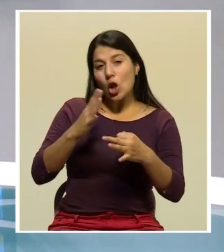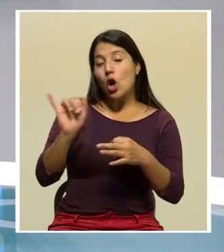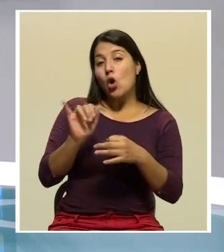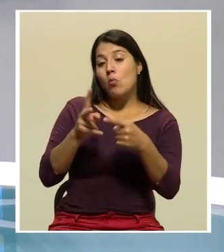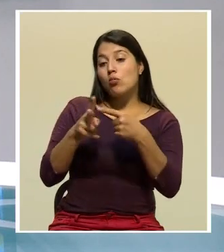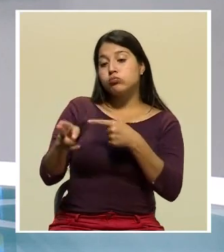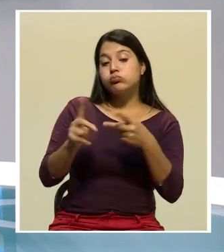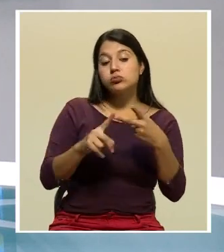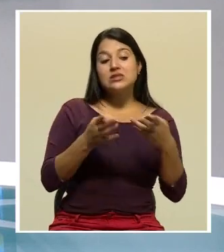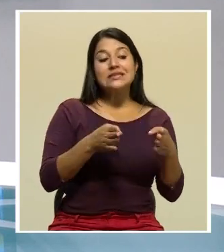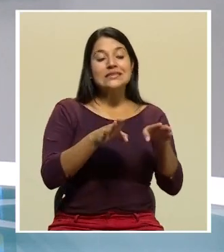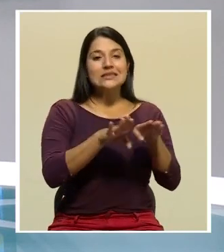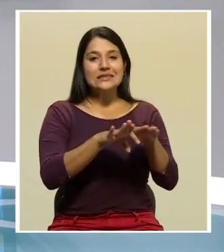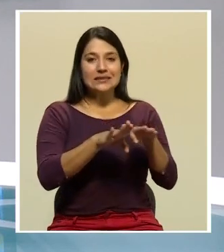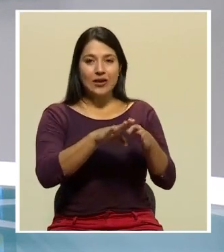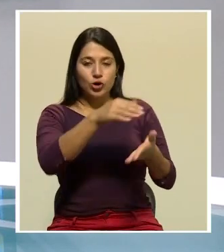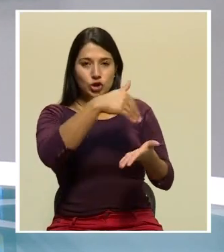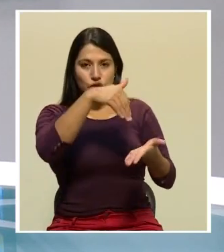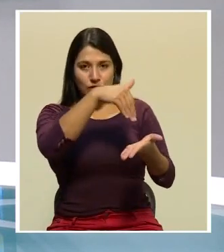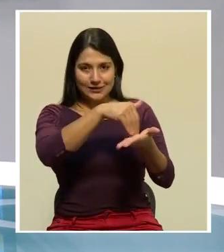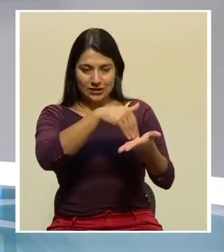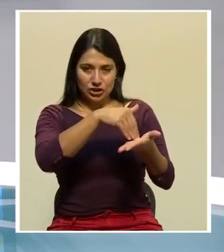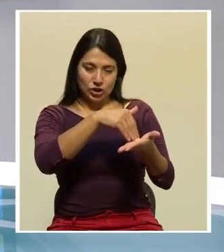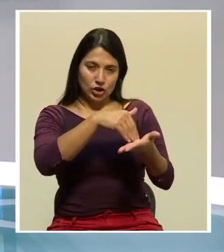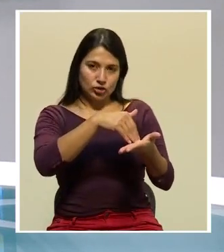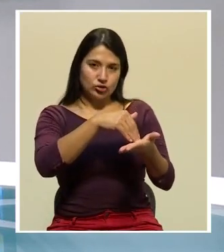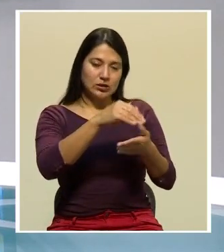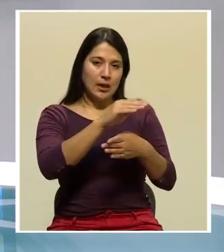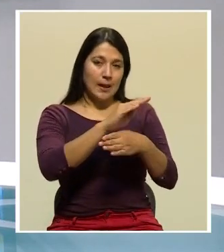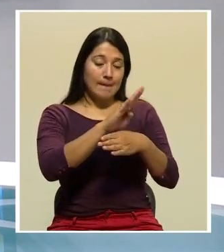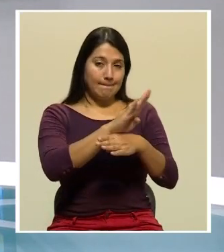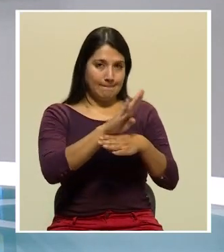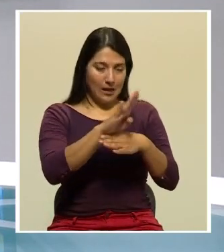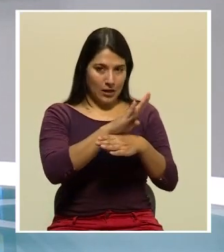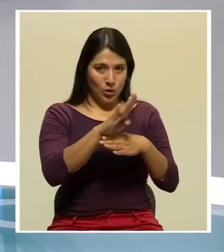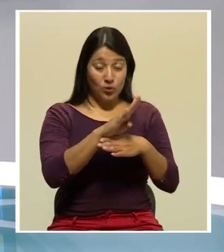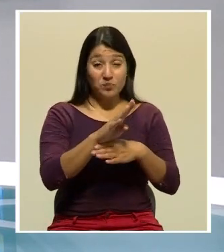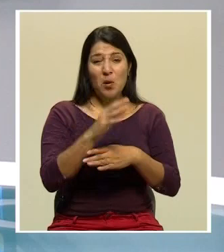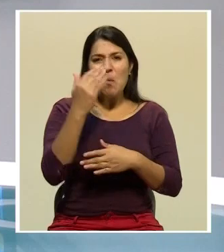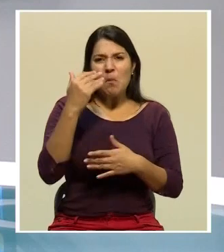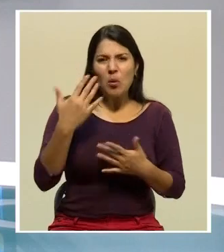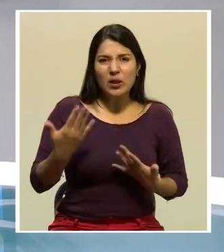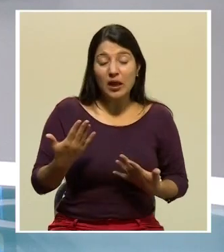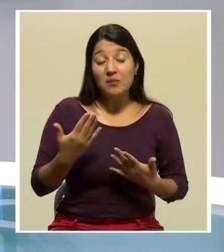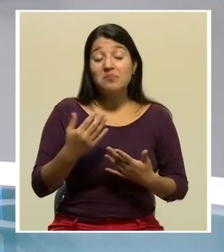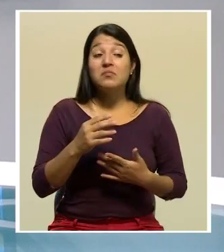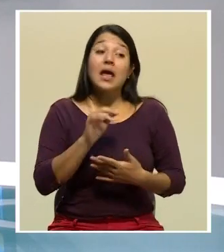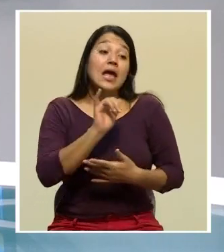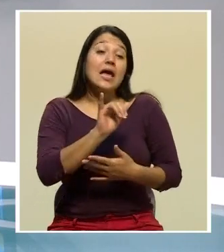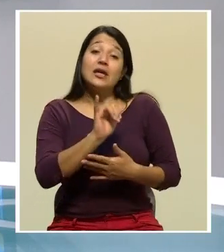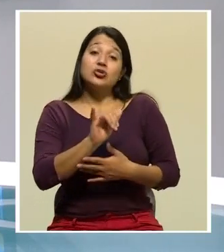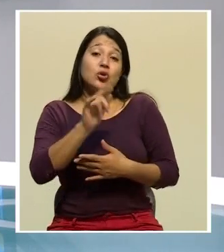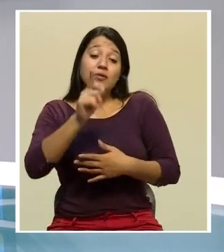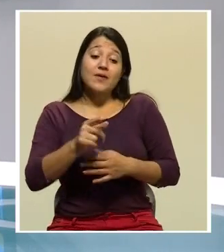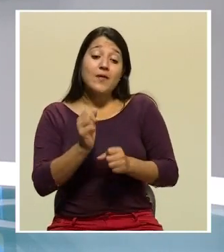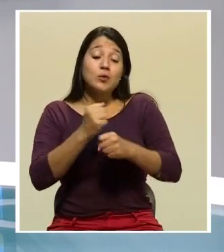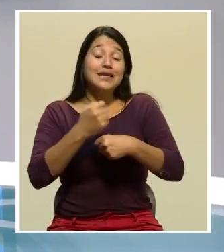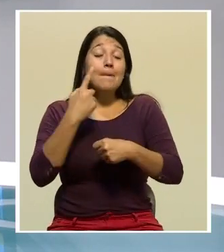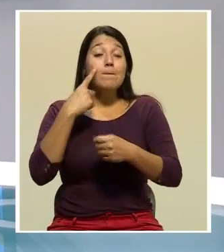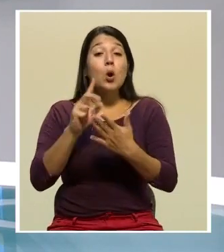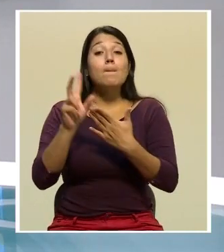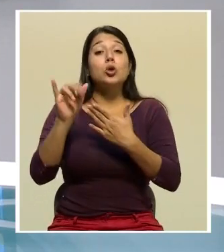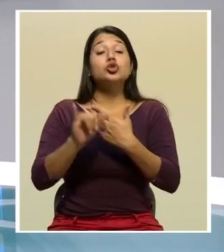de sucursales. Esta es la respuesta del grupo financiero al proyecto de ley contra la usura